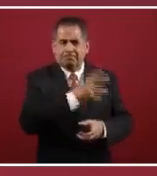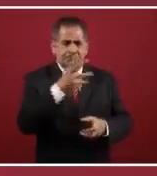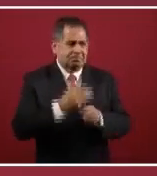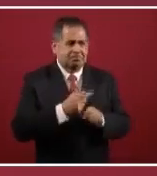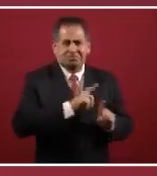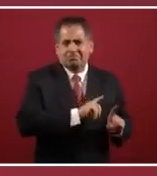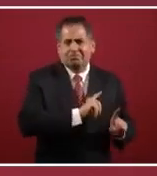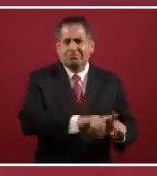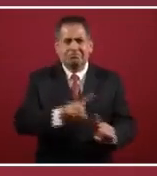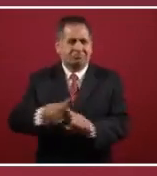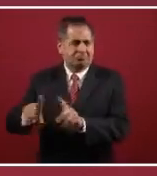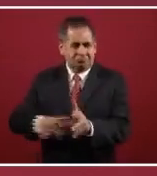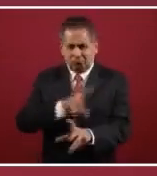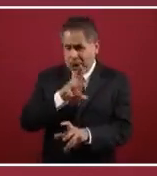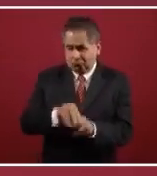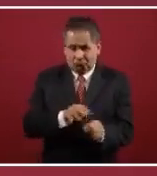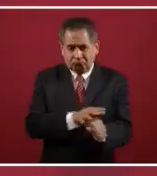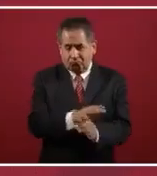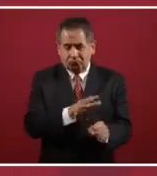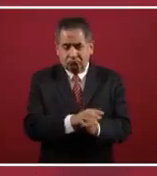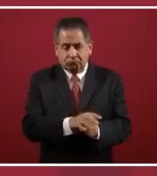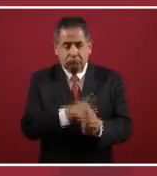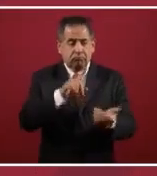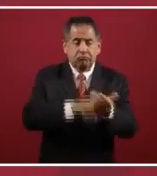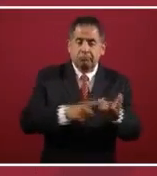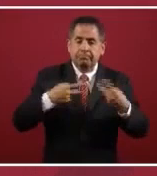riquezas, con pueblo pobre,